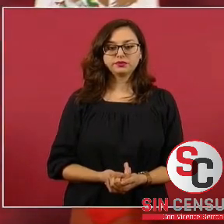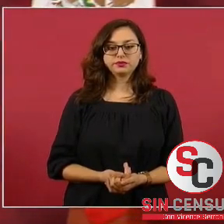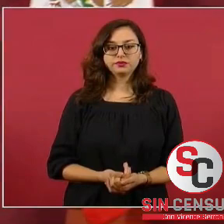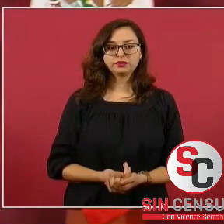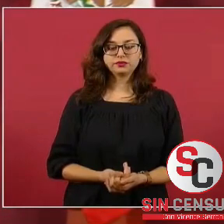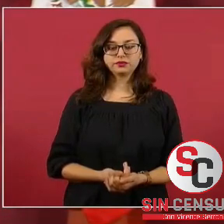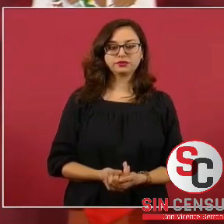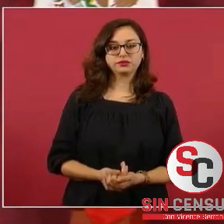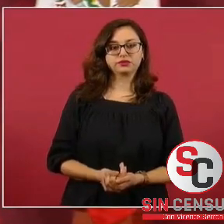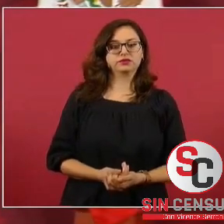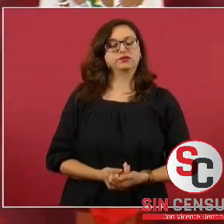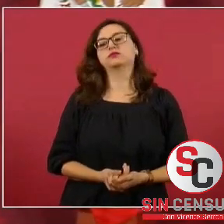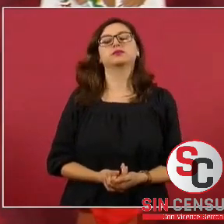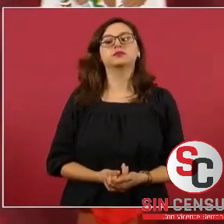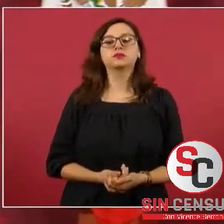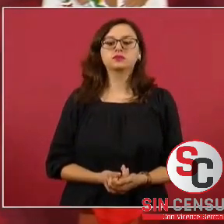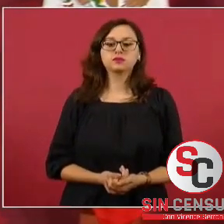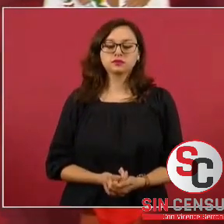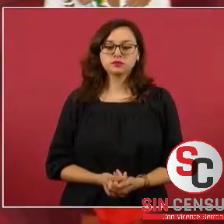exacerbar